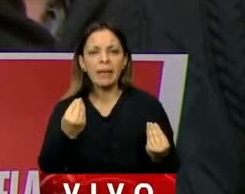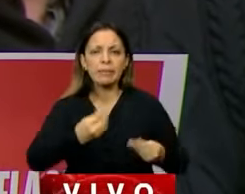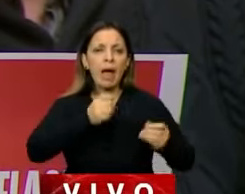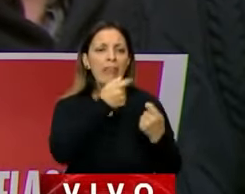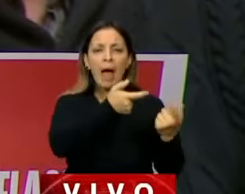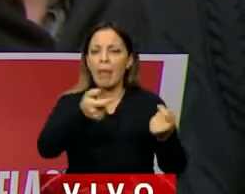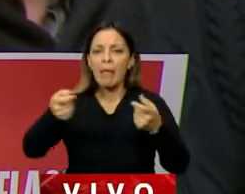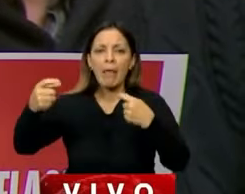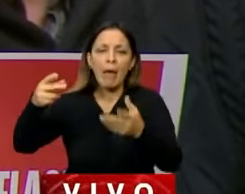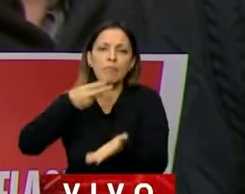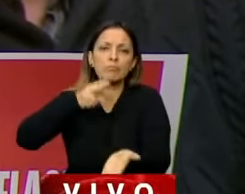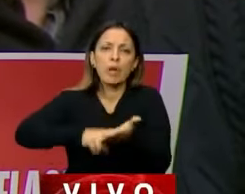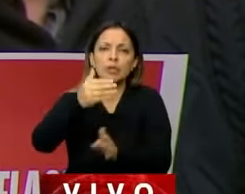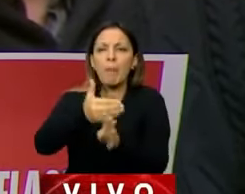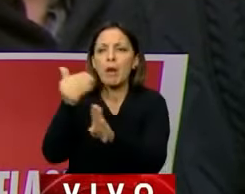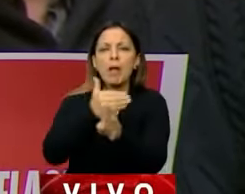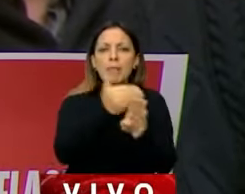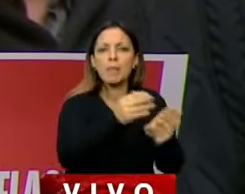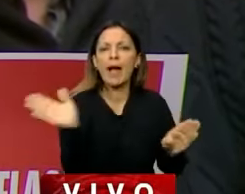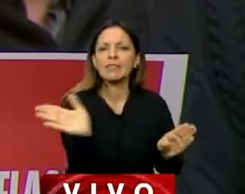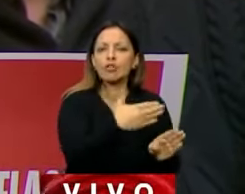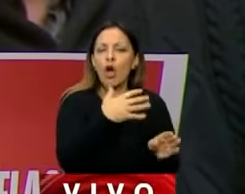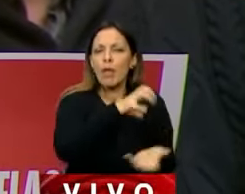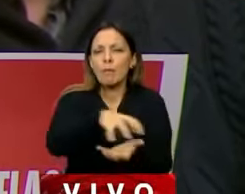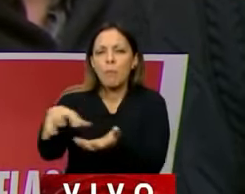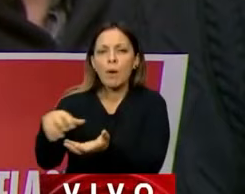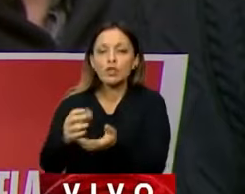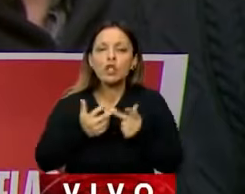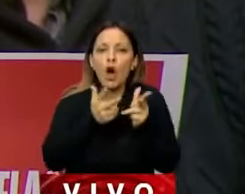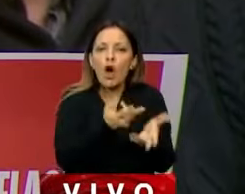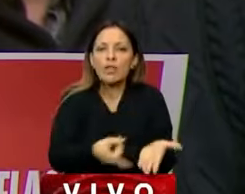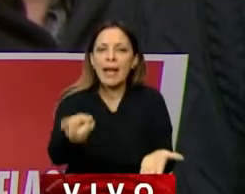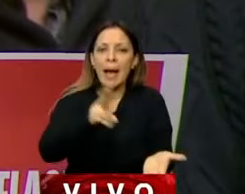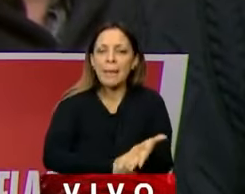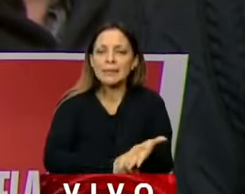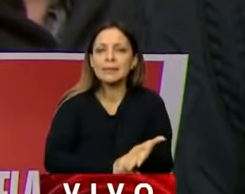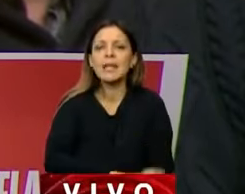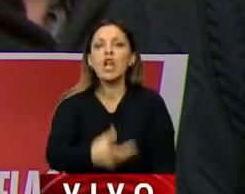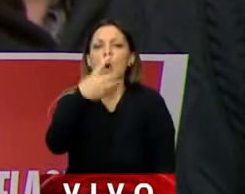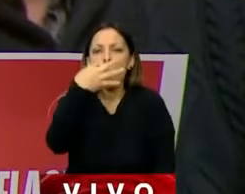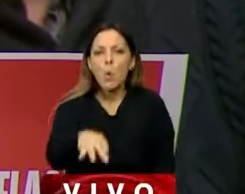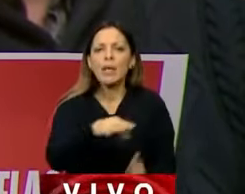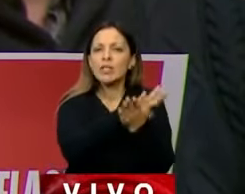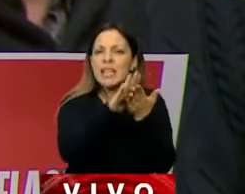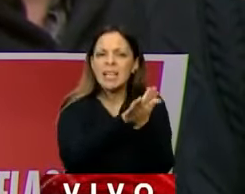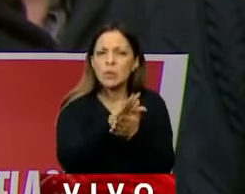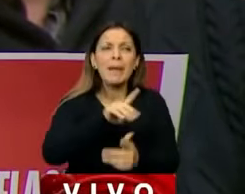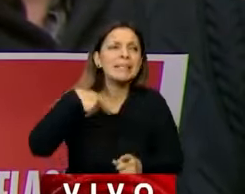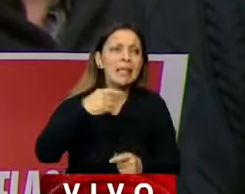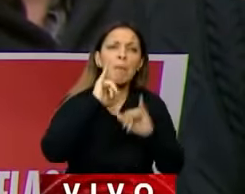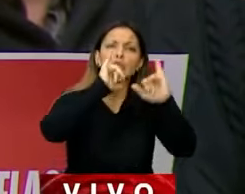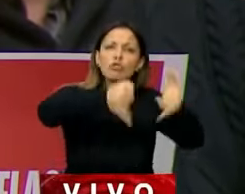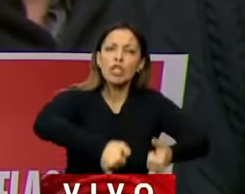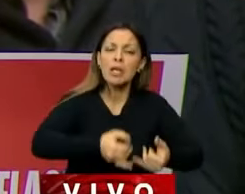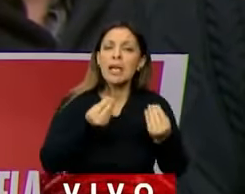exenciones impositivas a las patronales de todo tipo. En esta Cámara, lo vuelvo a decir, lo único que se resuelve